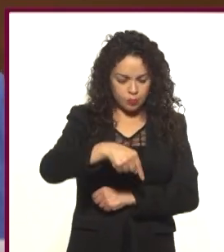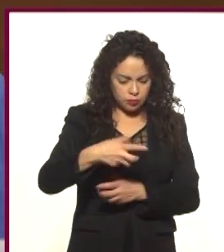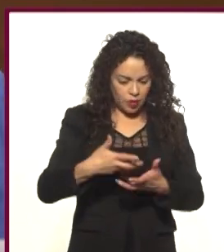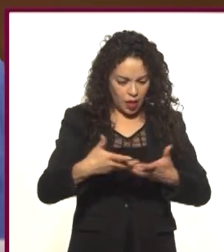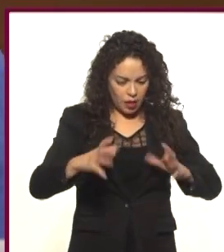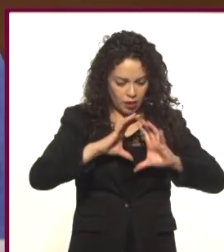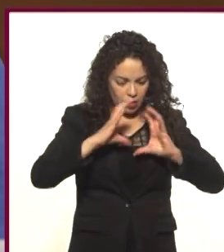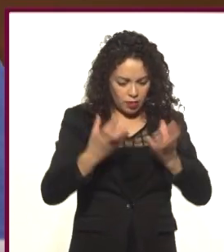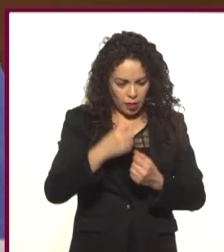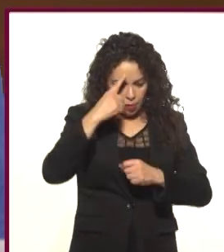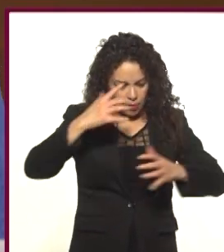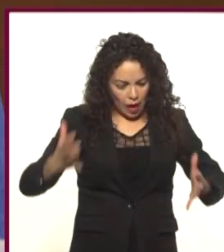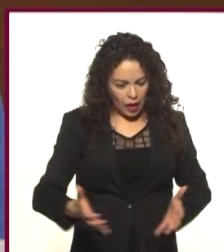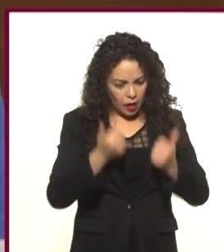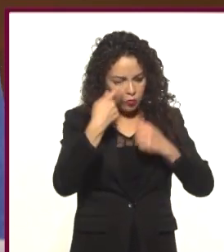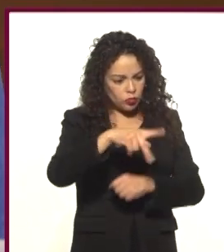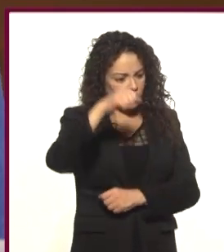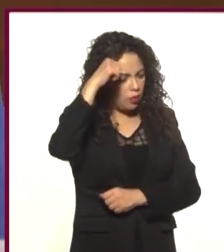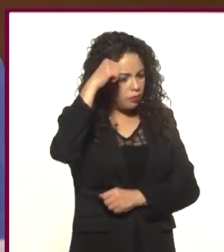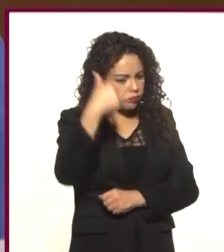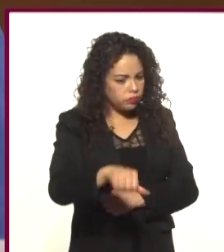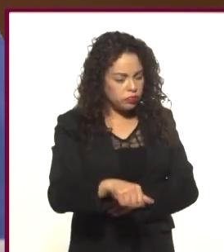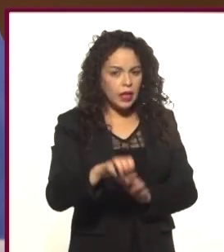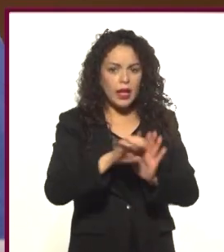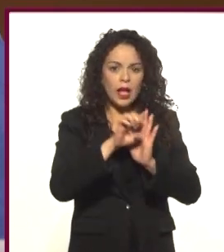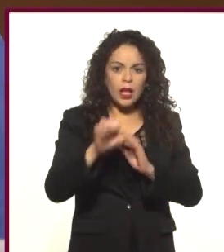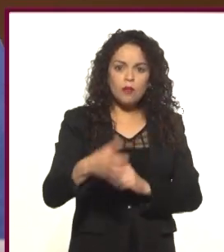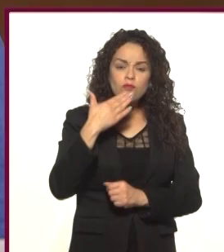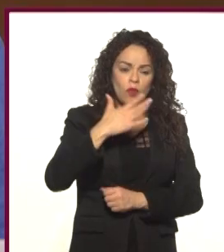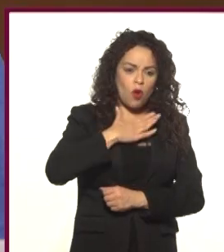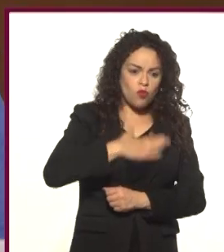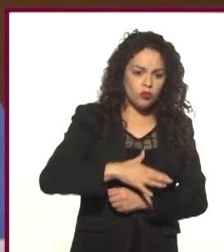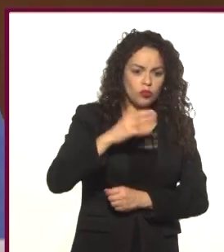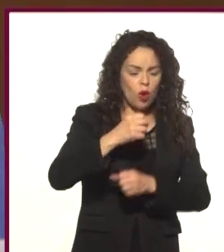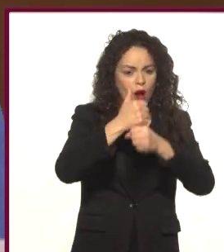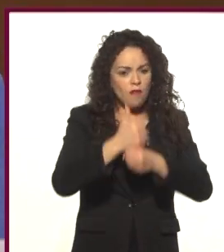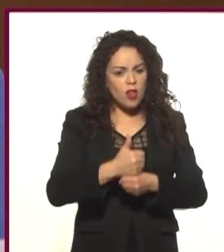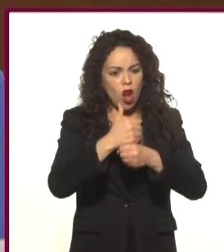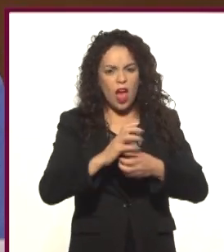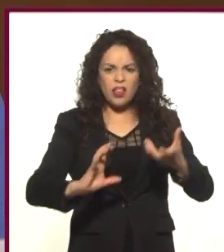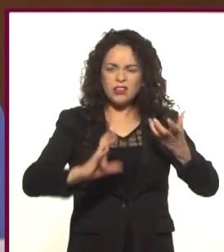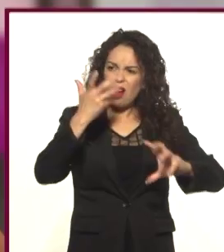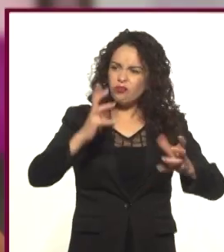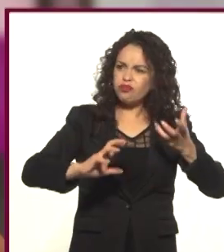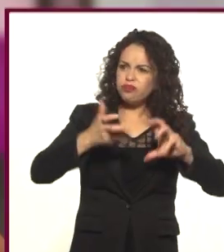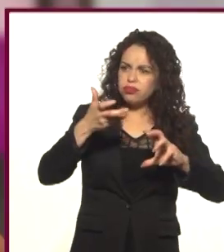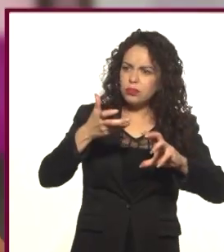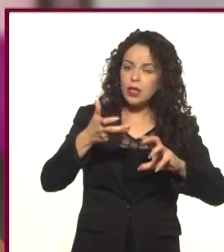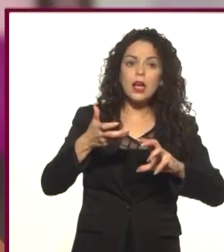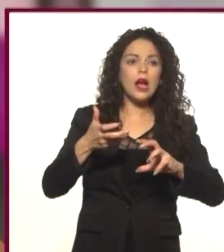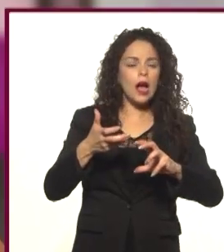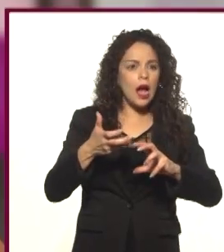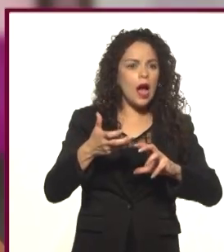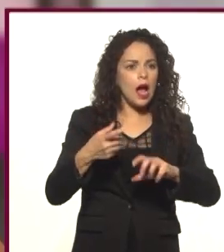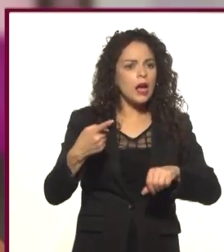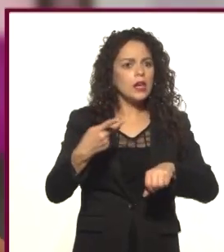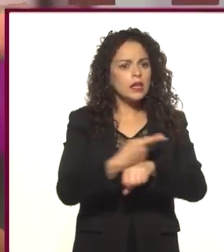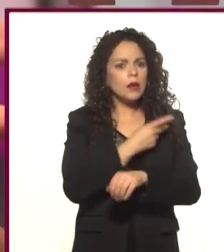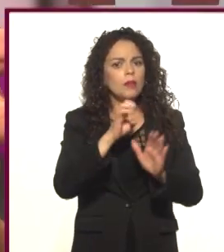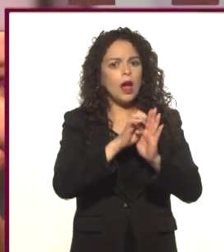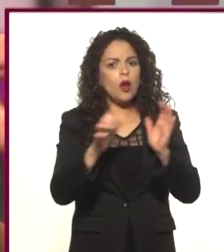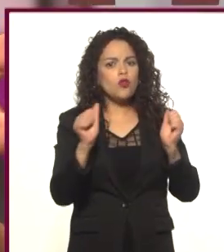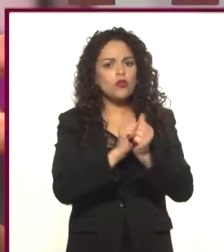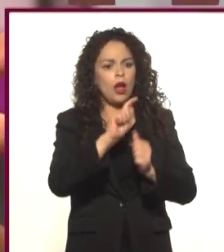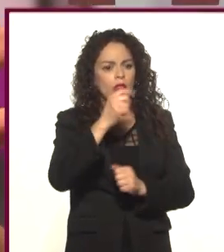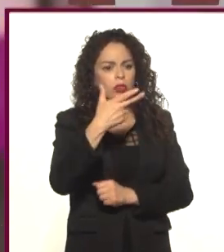tierra para salvar a la humanidad de sus pecados, como la violencia o las injusticias. Entonces, ¿qué pasaría con héroes como